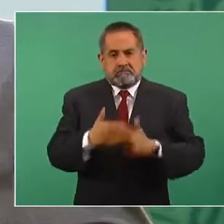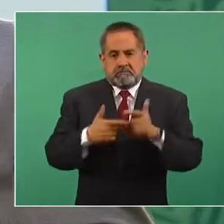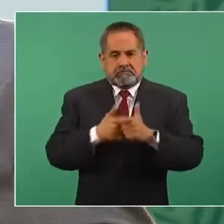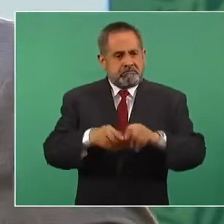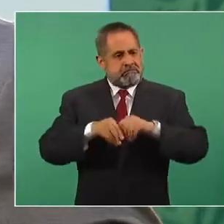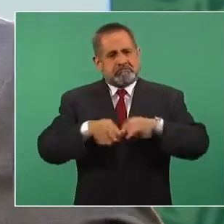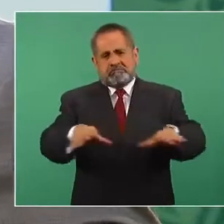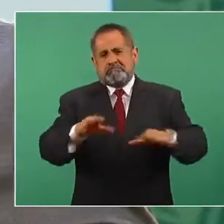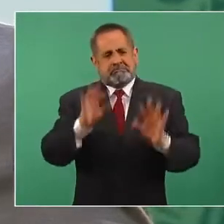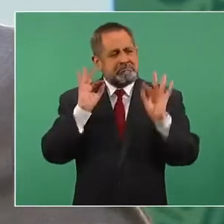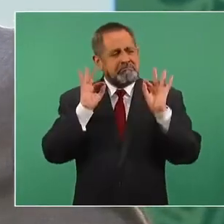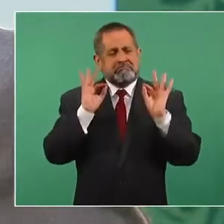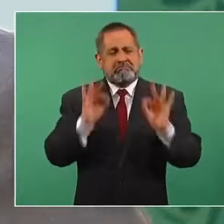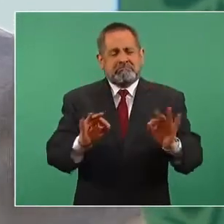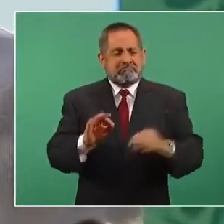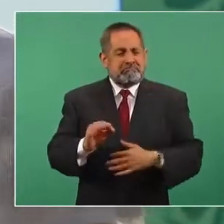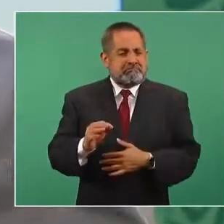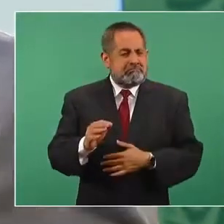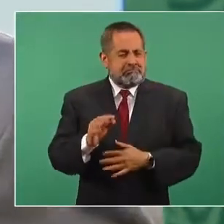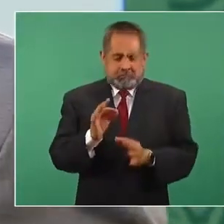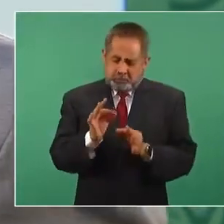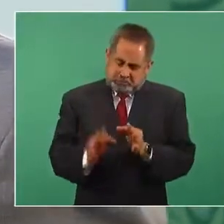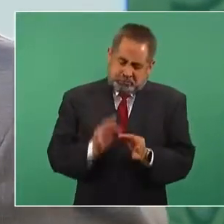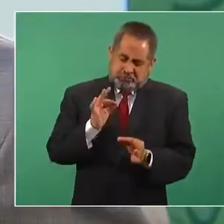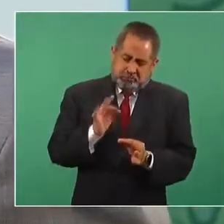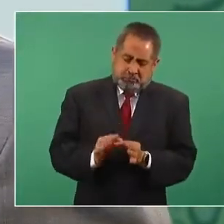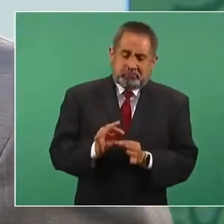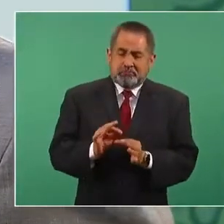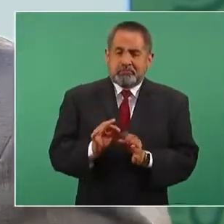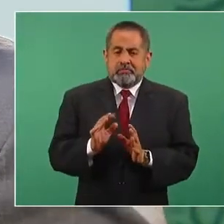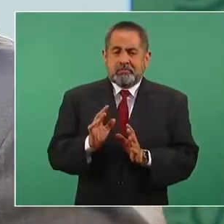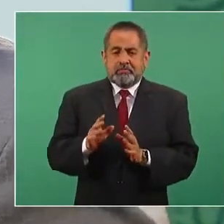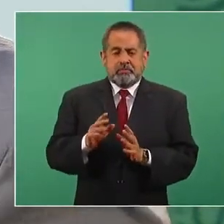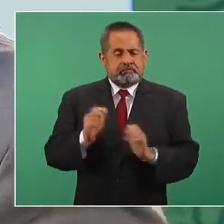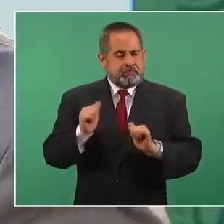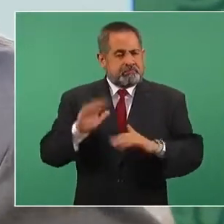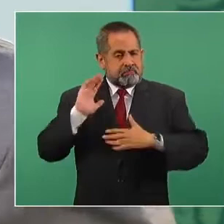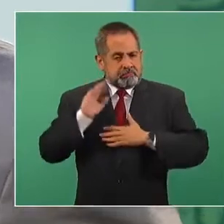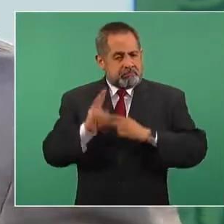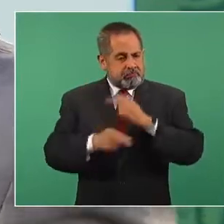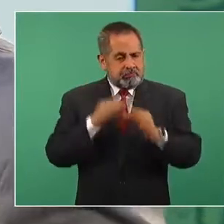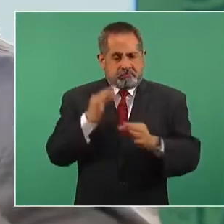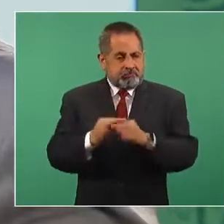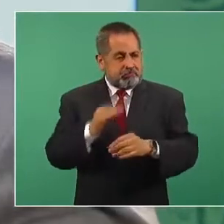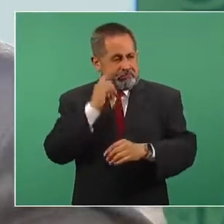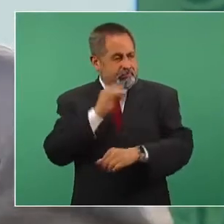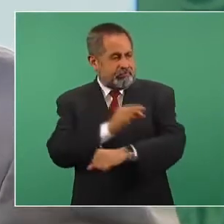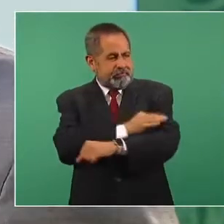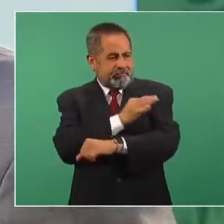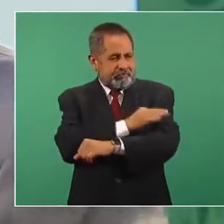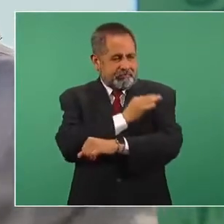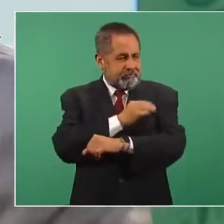ya podría decir que se cumple el compromiso de